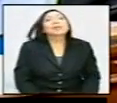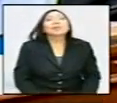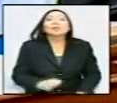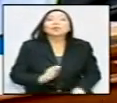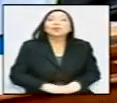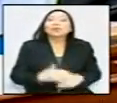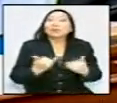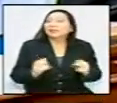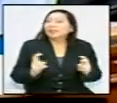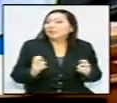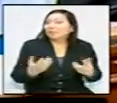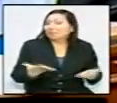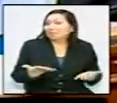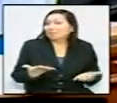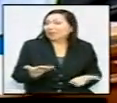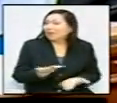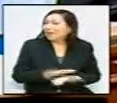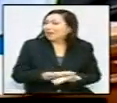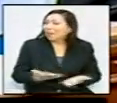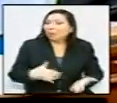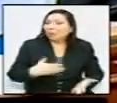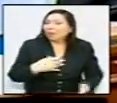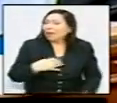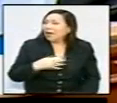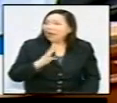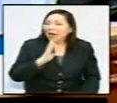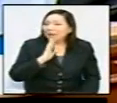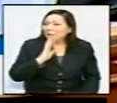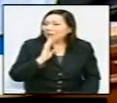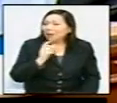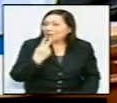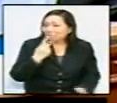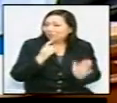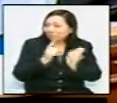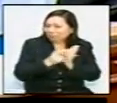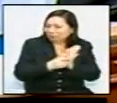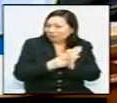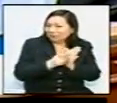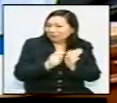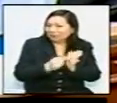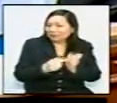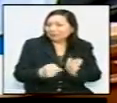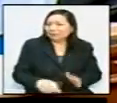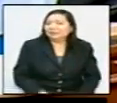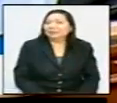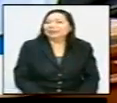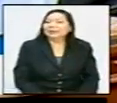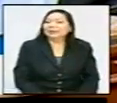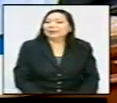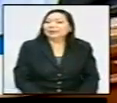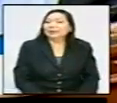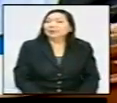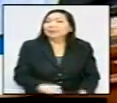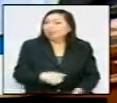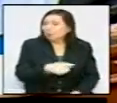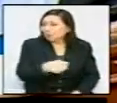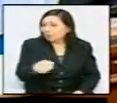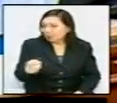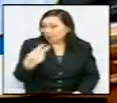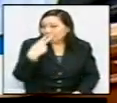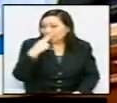sobre este punto ya más nada se puede decir. Una imagen vale más que mil palabras. Saquen,